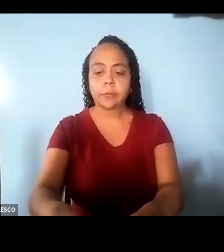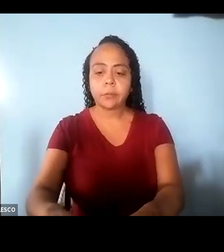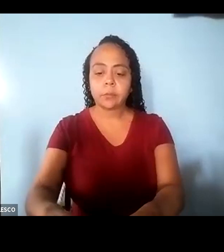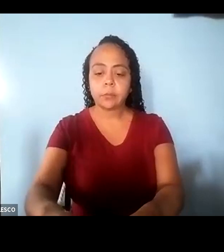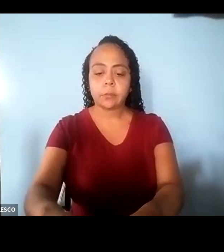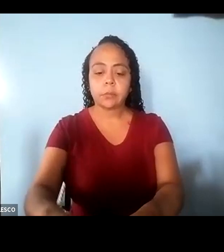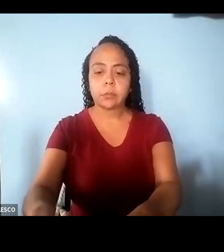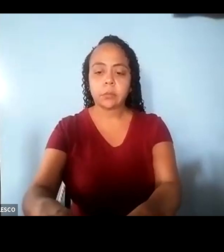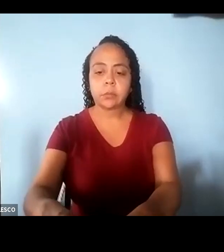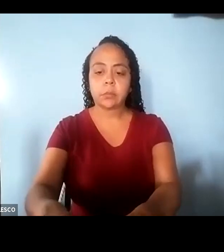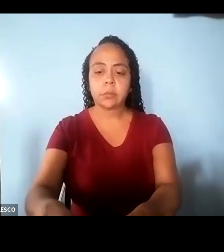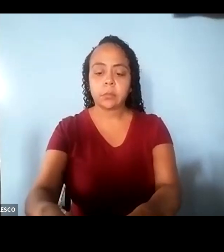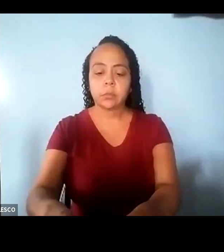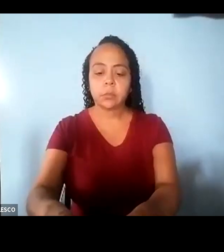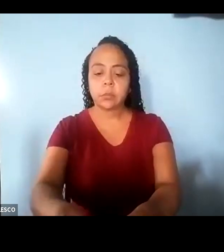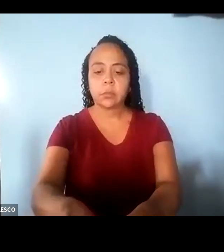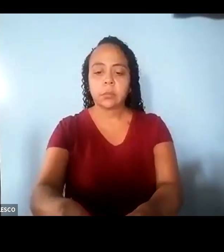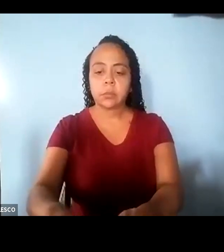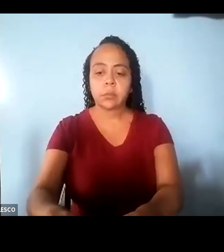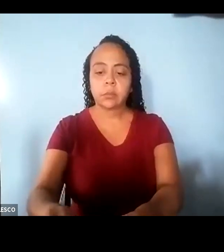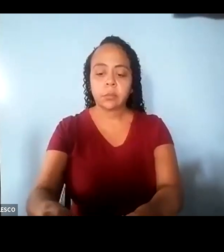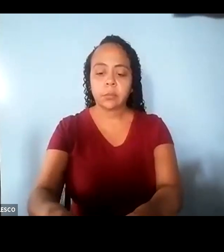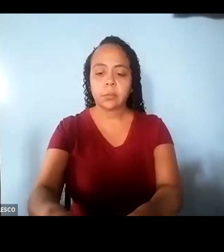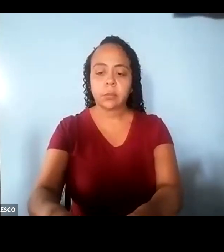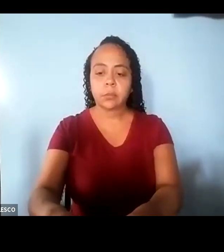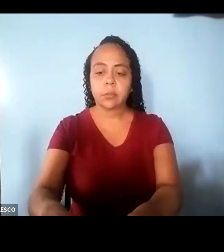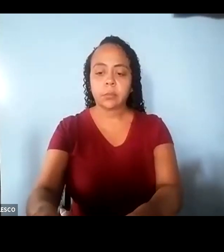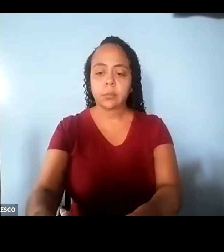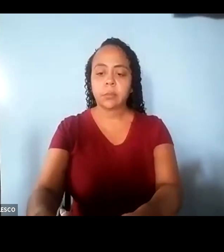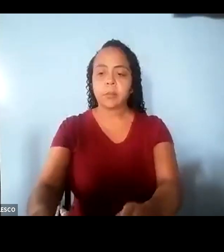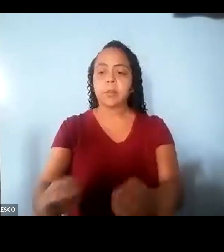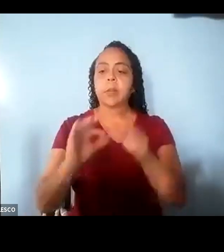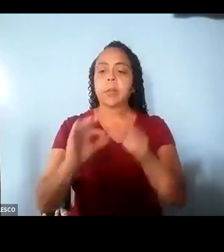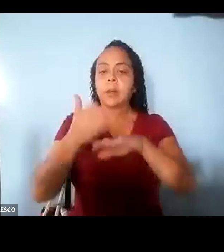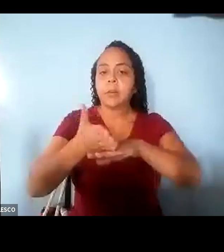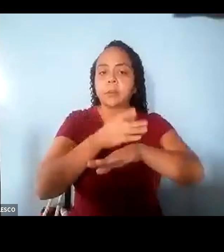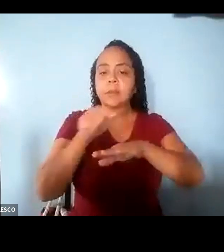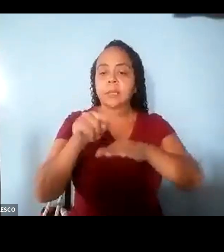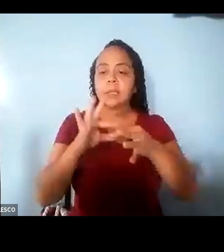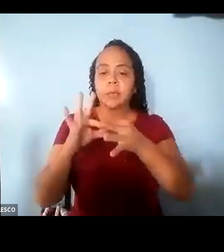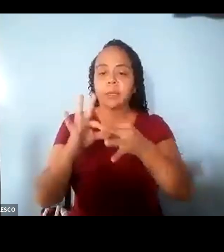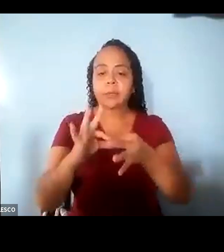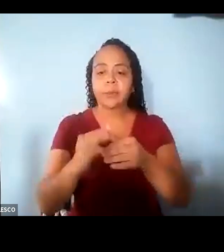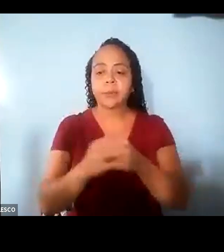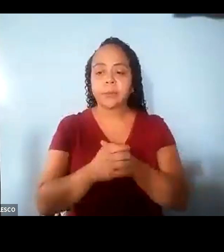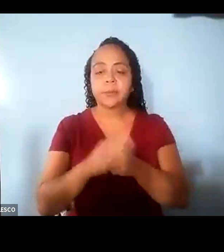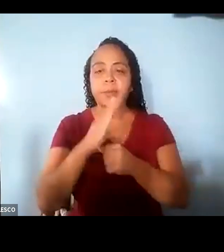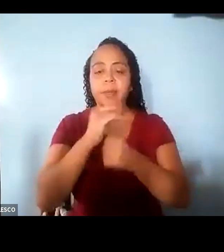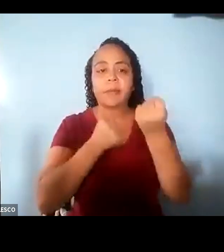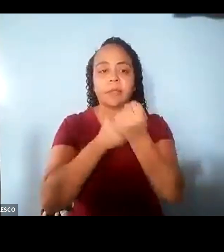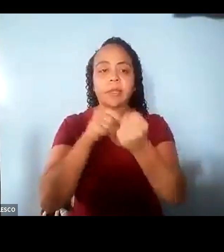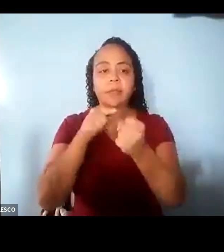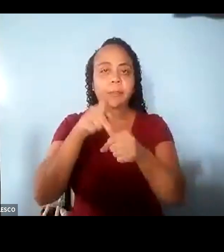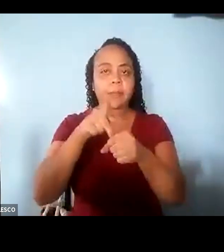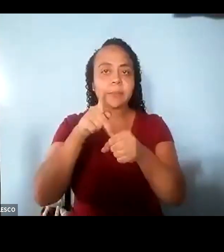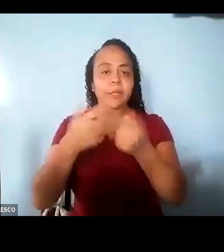riesgo que nos permitirán conforme avancemos en esta coordinación estratégica y reforzando esa participación de la empresa